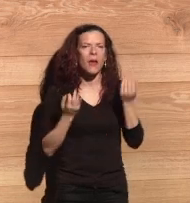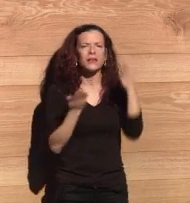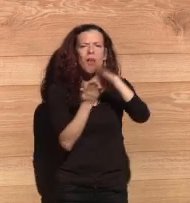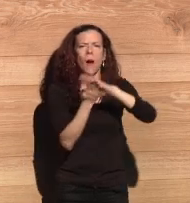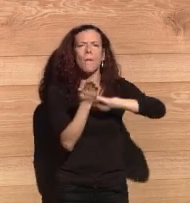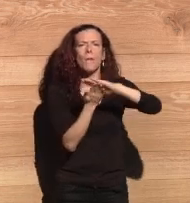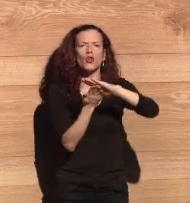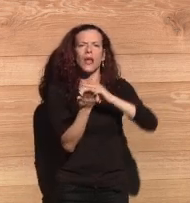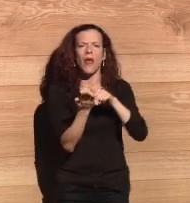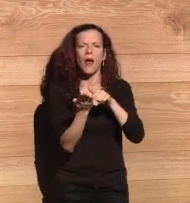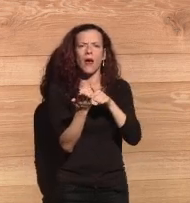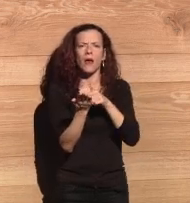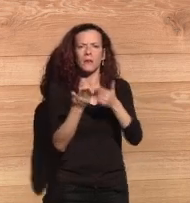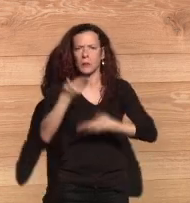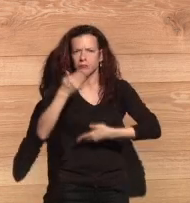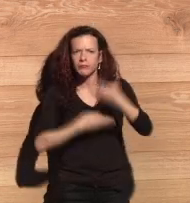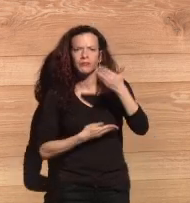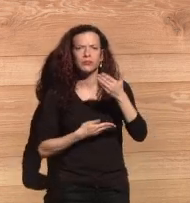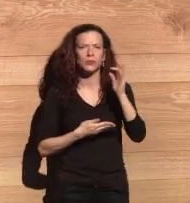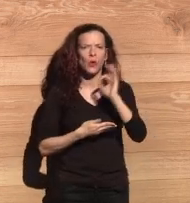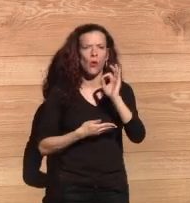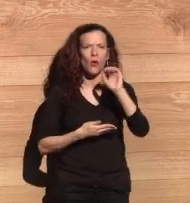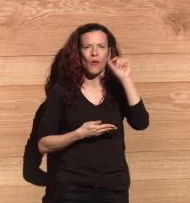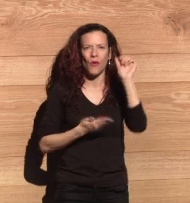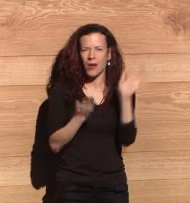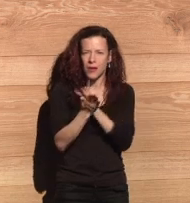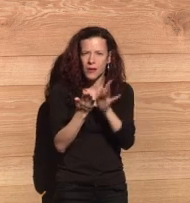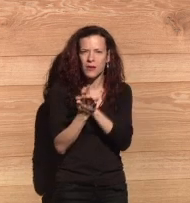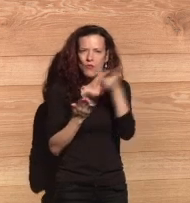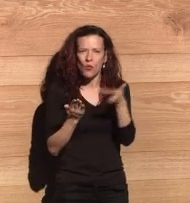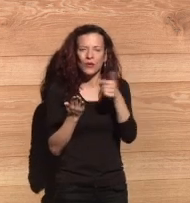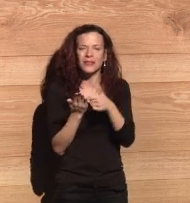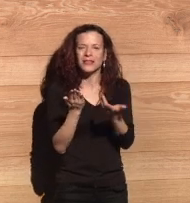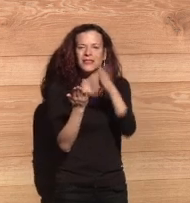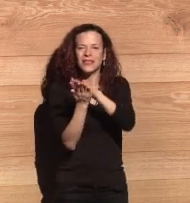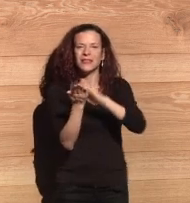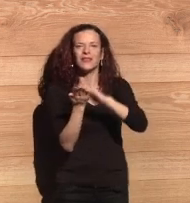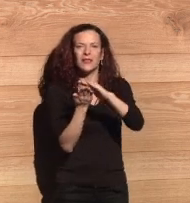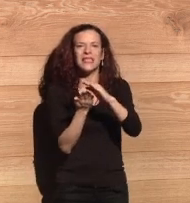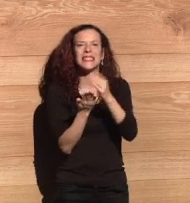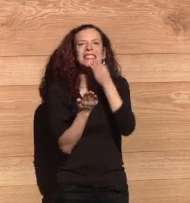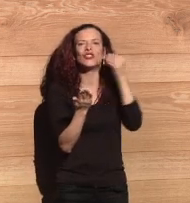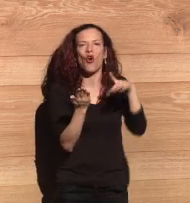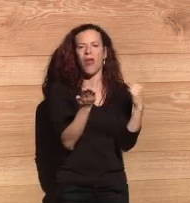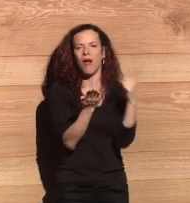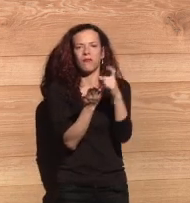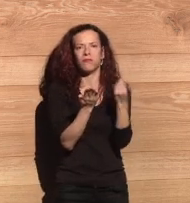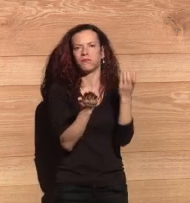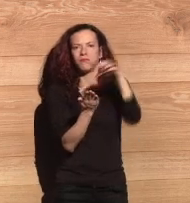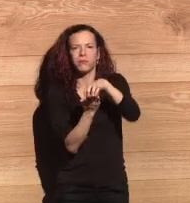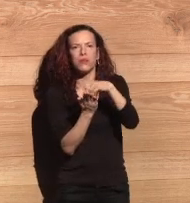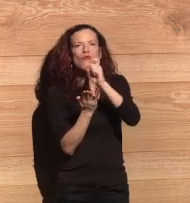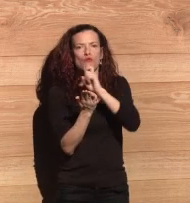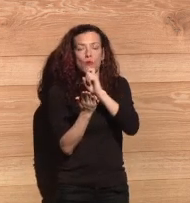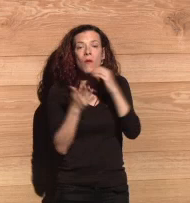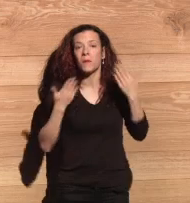portadas, ¿no? De los grandes medios, o los reportajes, o los magazines. ¿Cómo encajas ahí una historia?